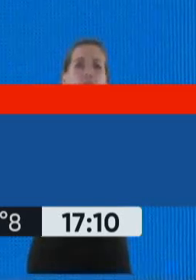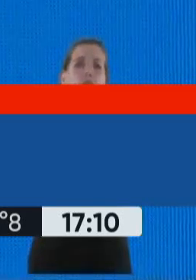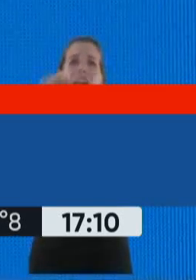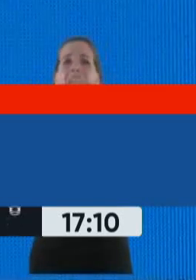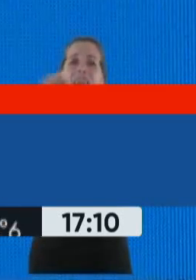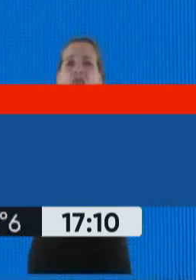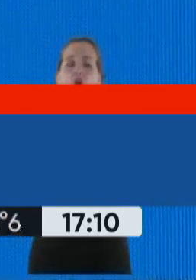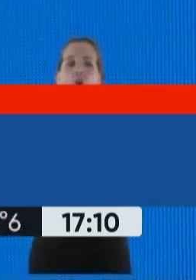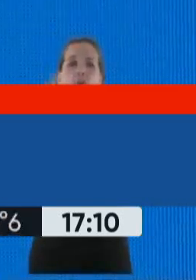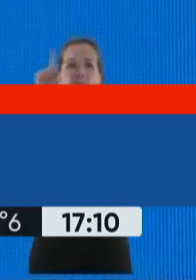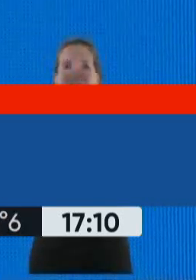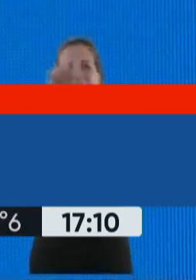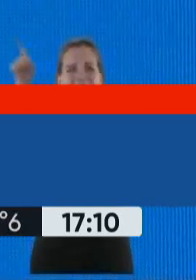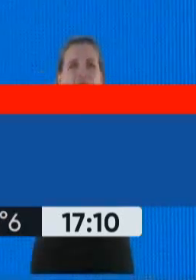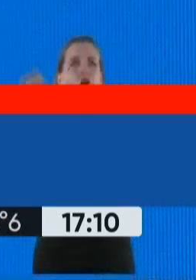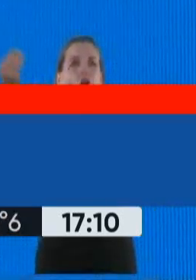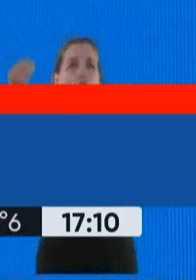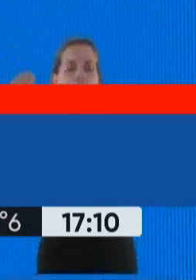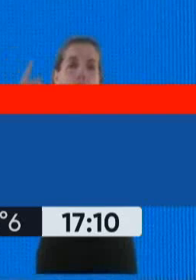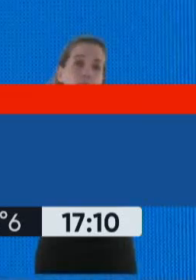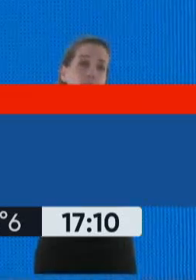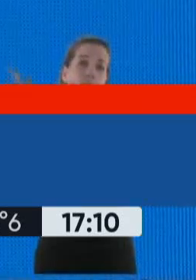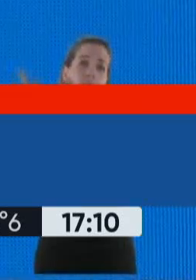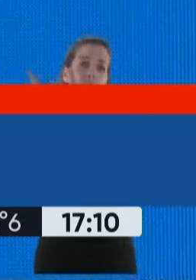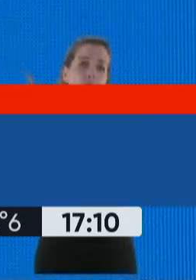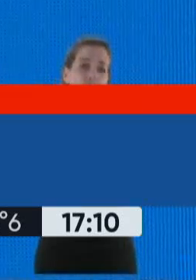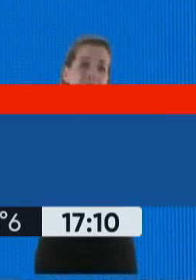streaming. Y bueno,